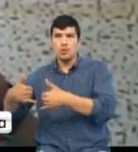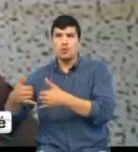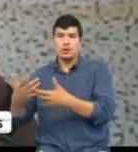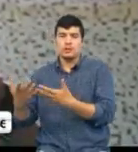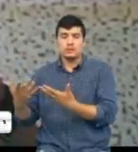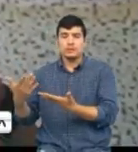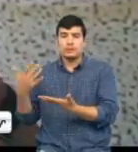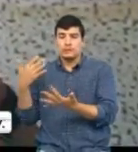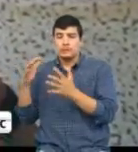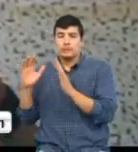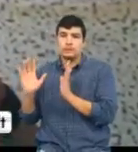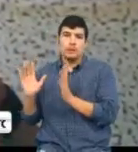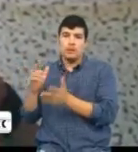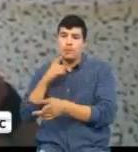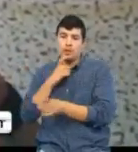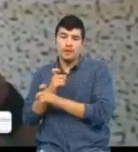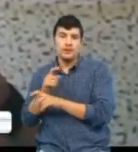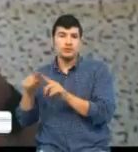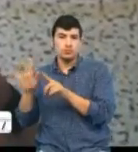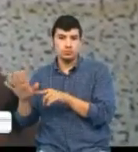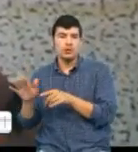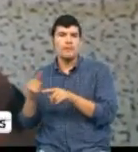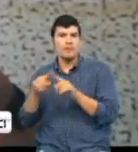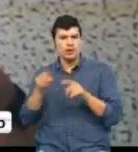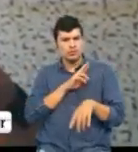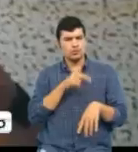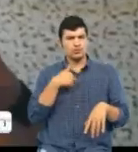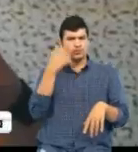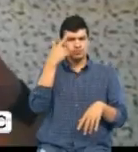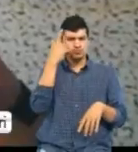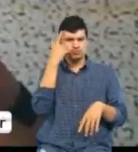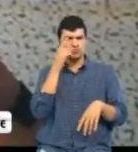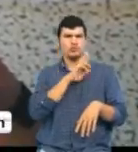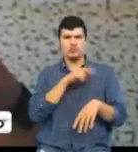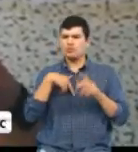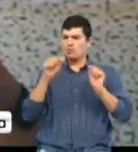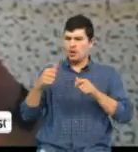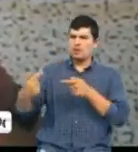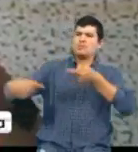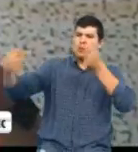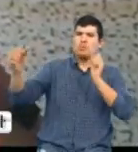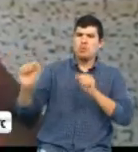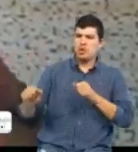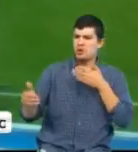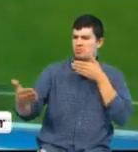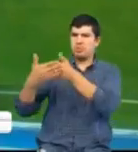desequilibrantes, pero pienso que nosotros tenemos como contrarrestar eso y poder